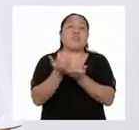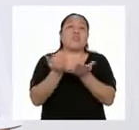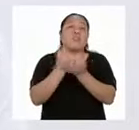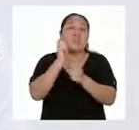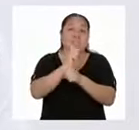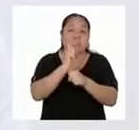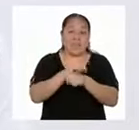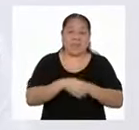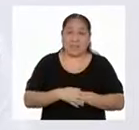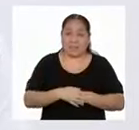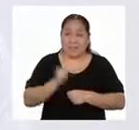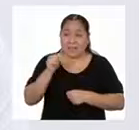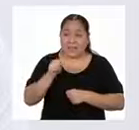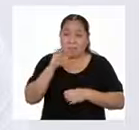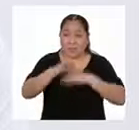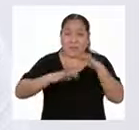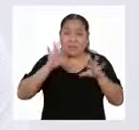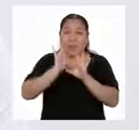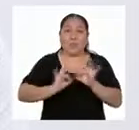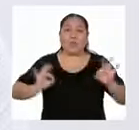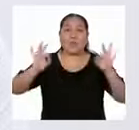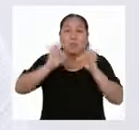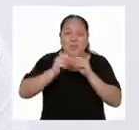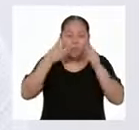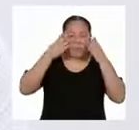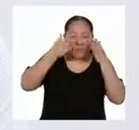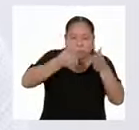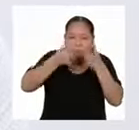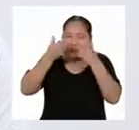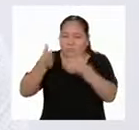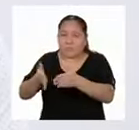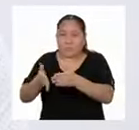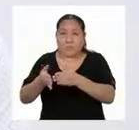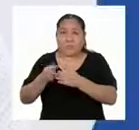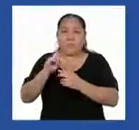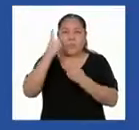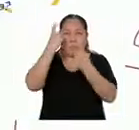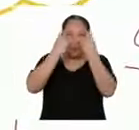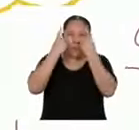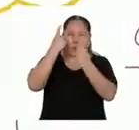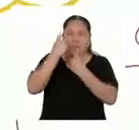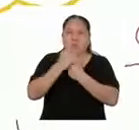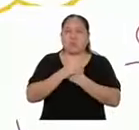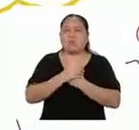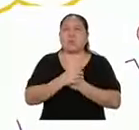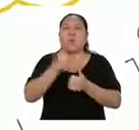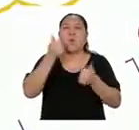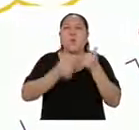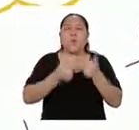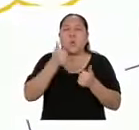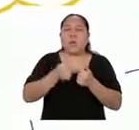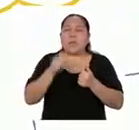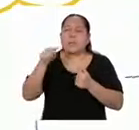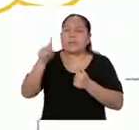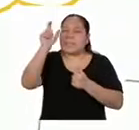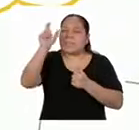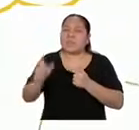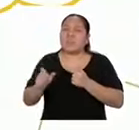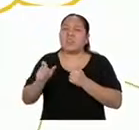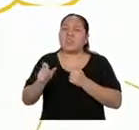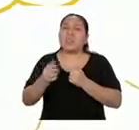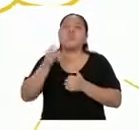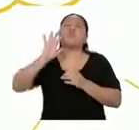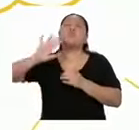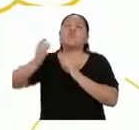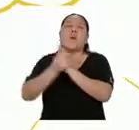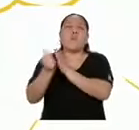muy importante. Para identificar fuentes confiables, puedes realizarte algunas preguntas. ¿Cuál es la trayectoria académica del autor sobre ese